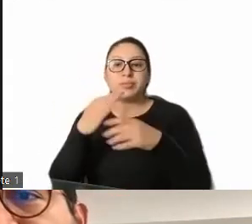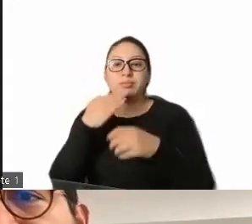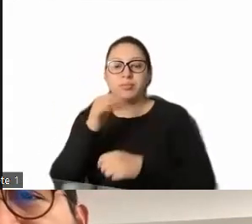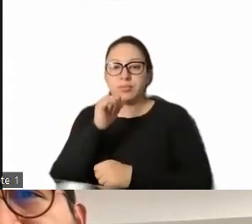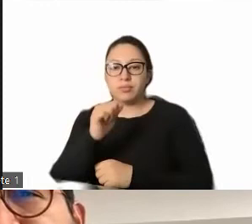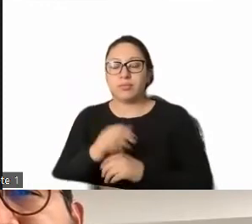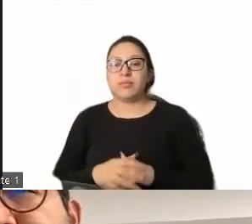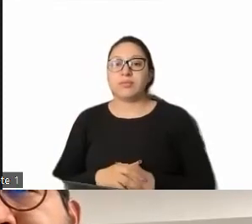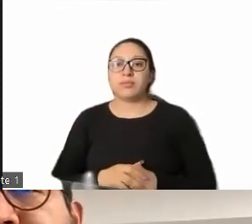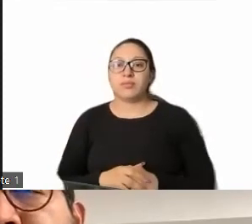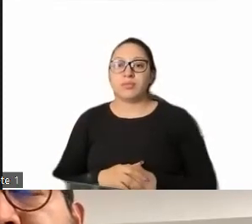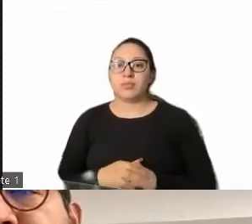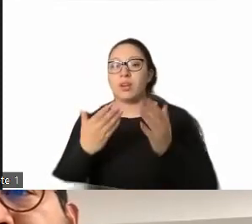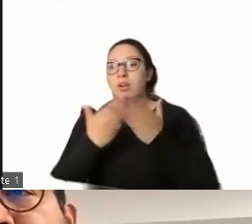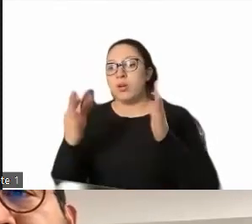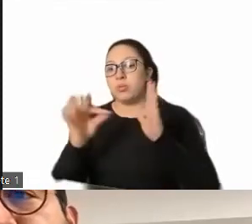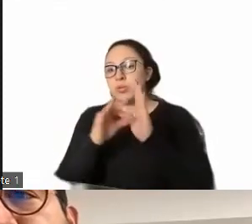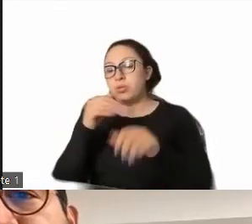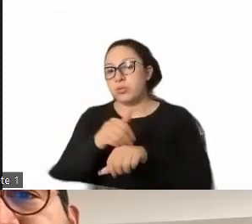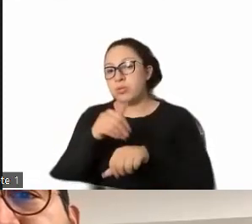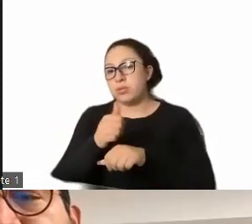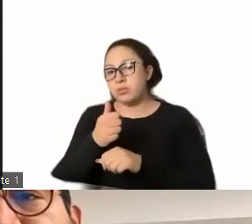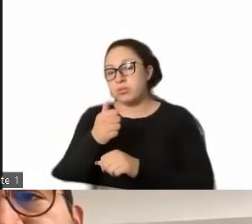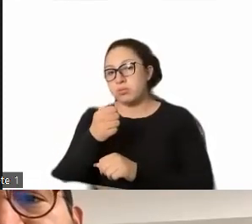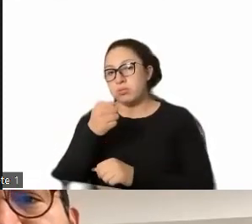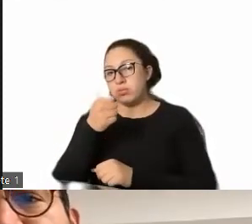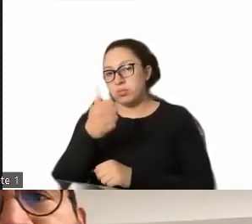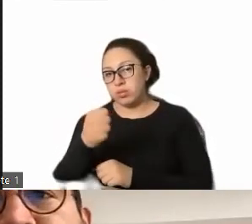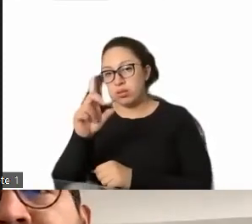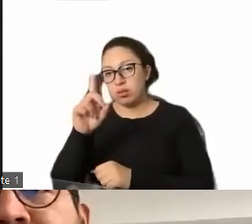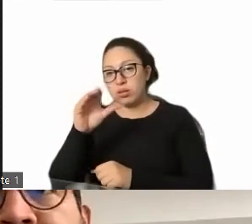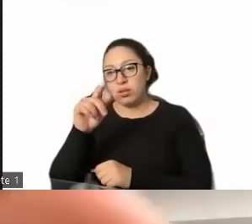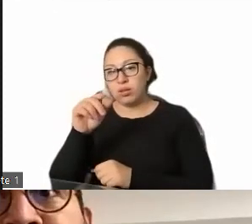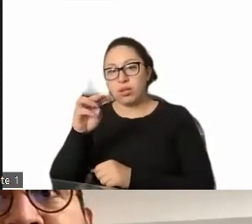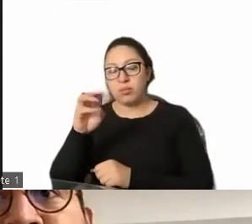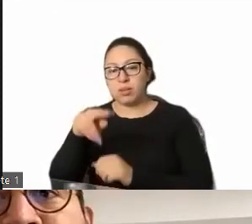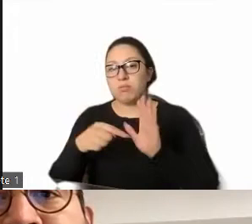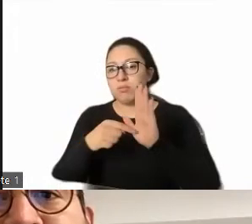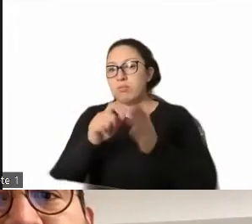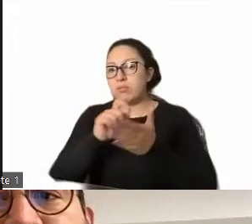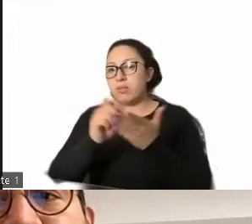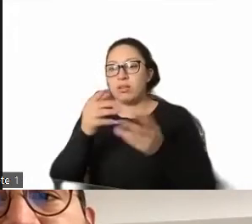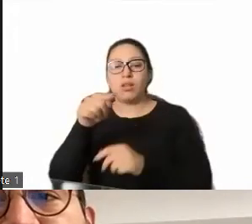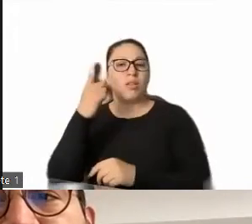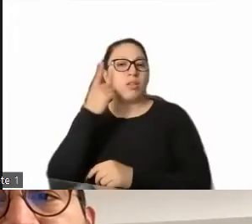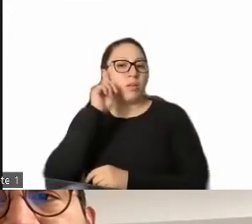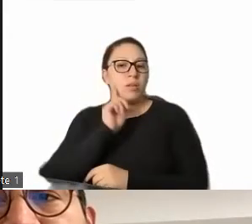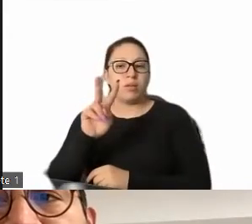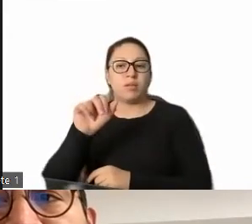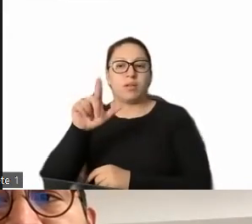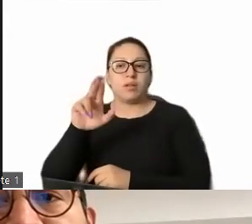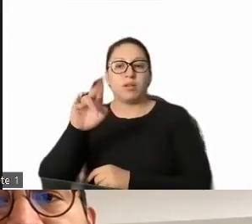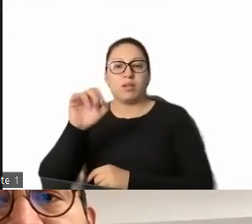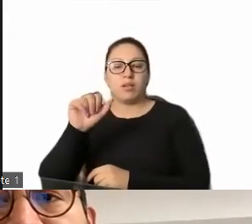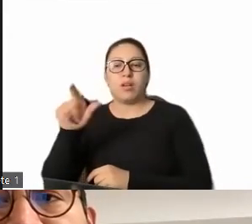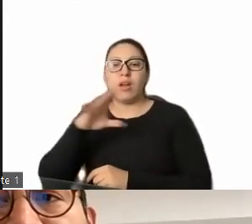otro lado, en el dictamen del número 6, digamos, que presenta la diputada Miriam Valeria Cruz, es una opinión en el sentido